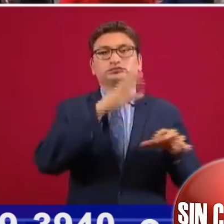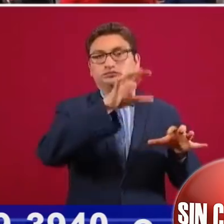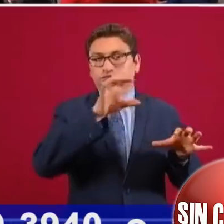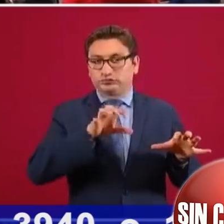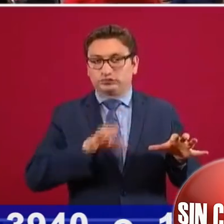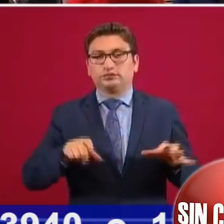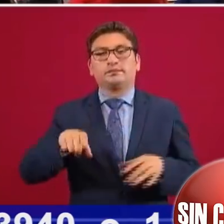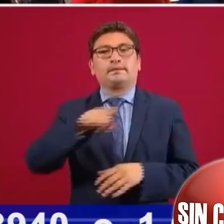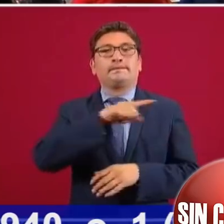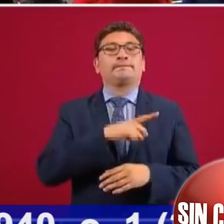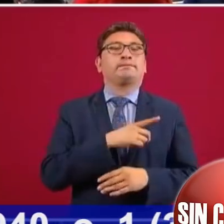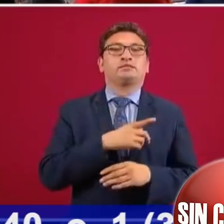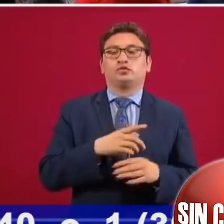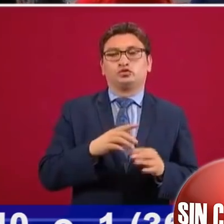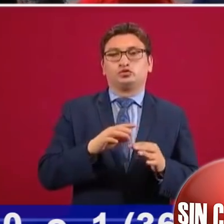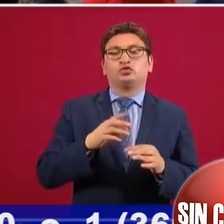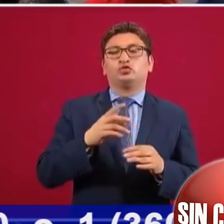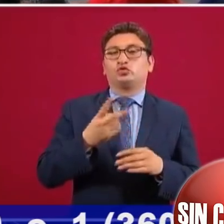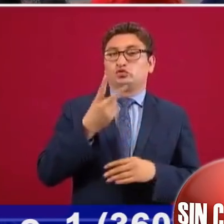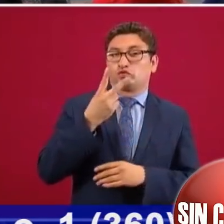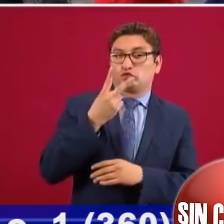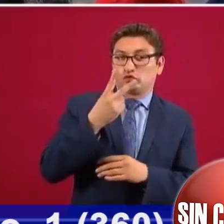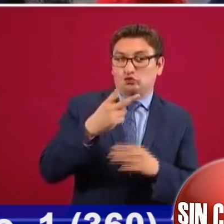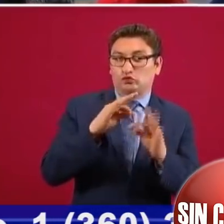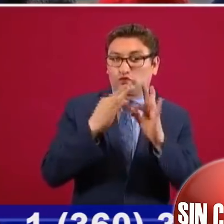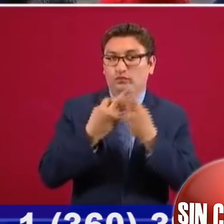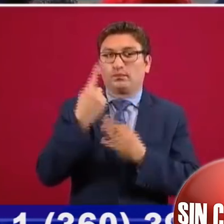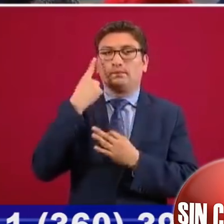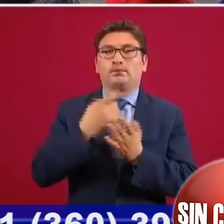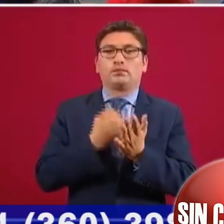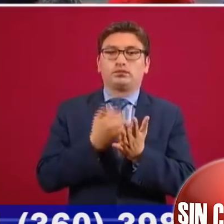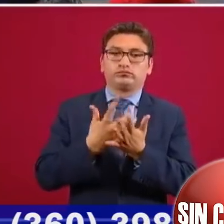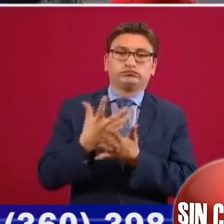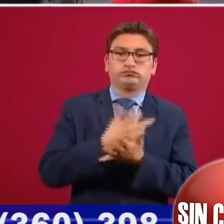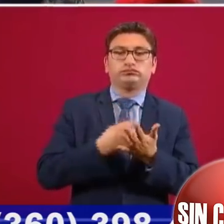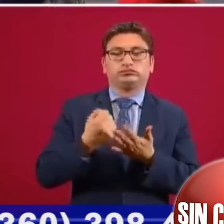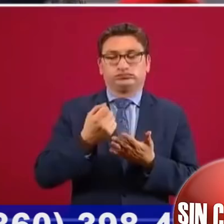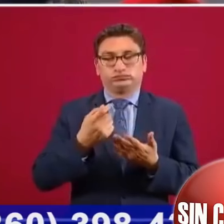tienen dos fuentes de financiamiento.